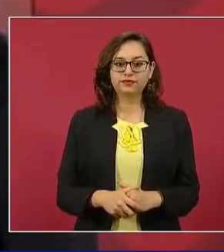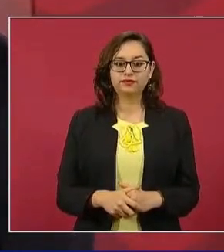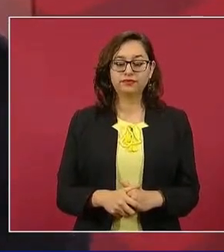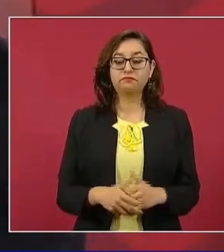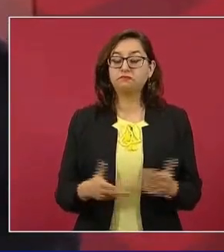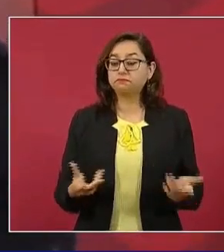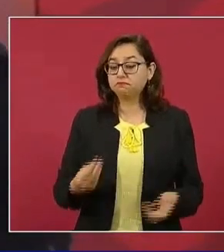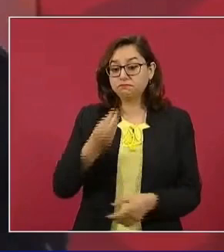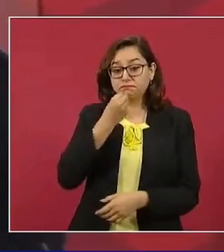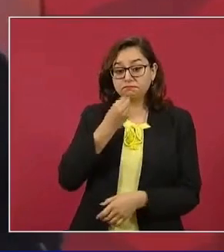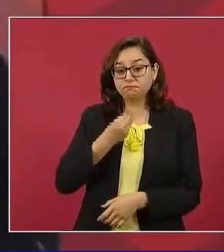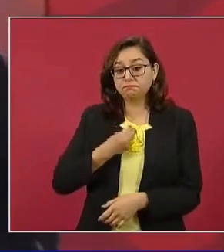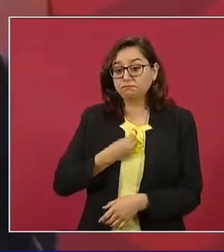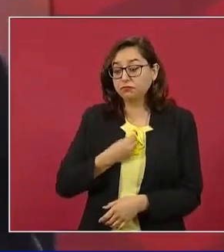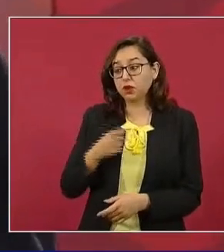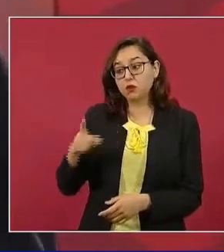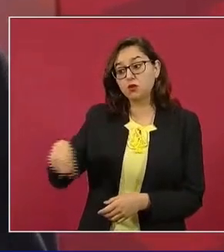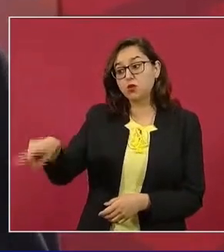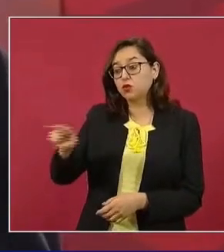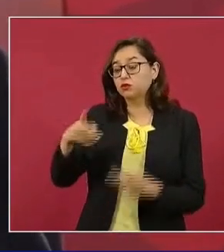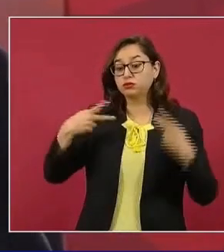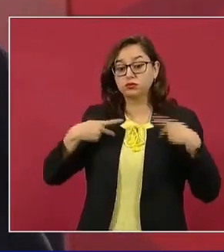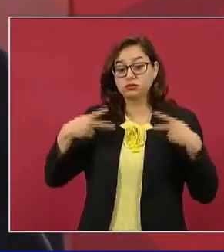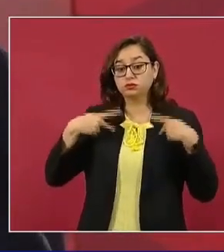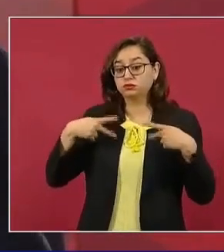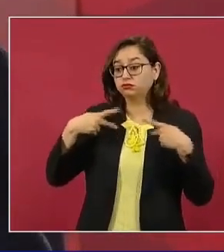apriétense más el cinturón,